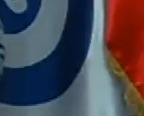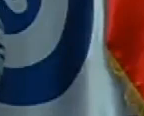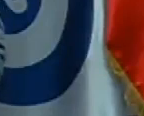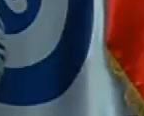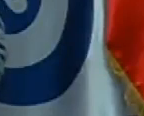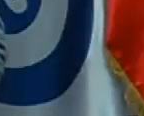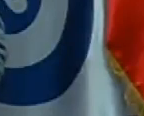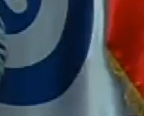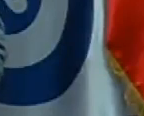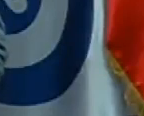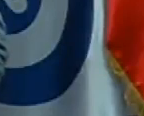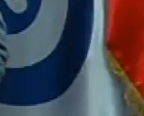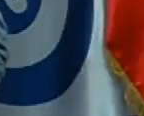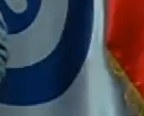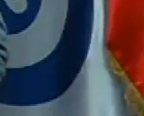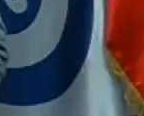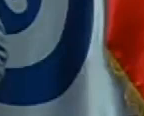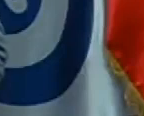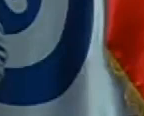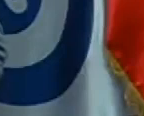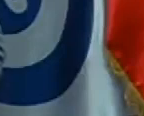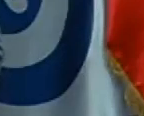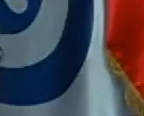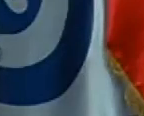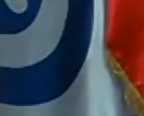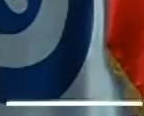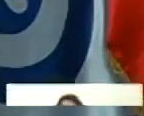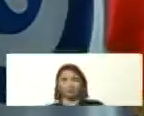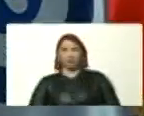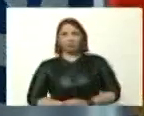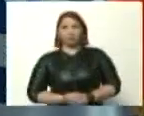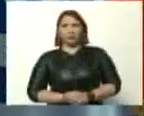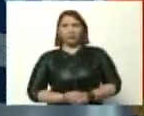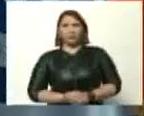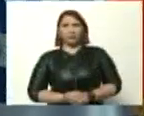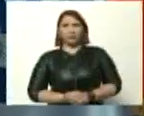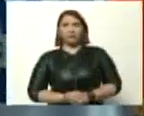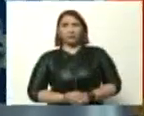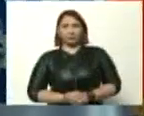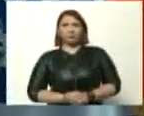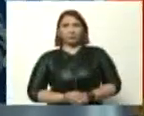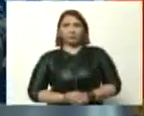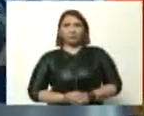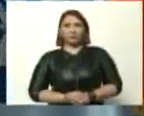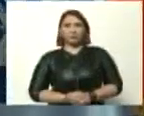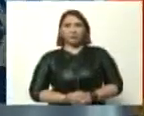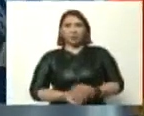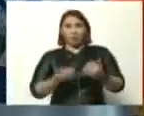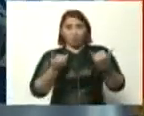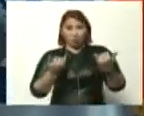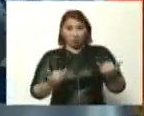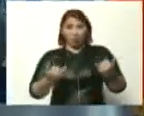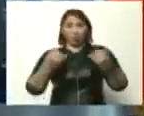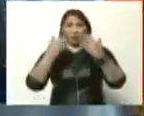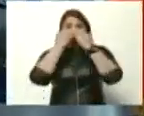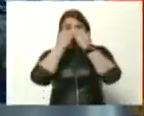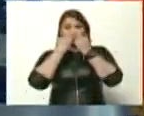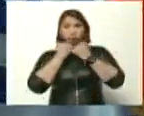Buenos días, pueblo de Venezuela. Con el debido respeto, nos quitamos este obligatorio tapabocas para,